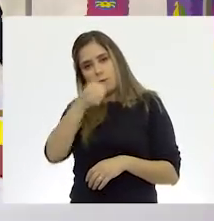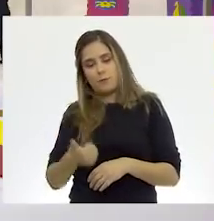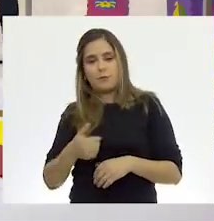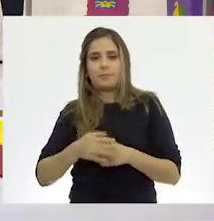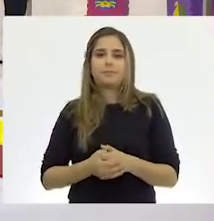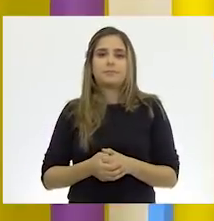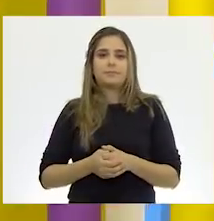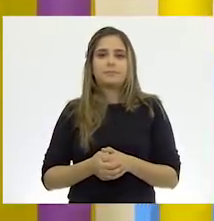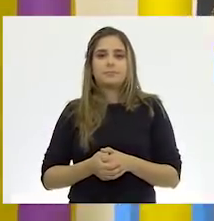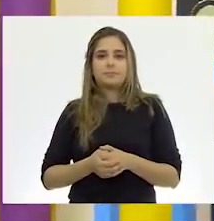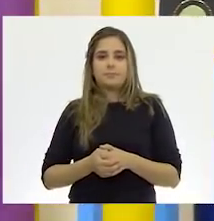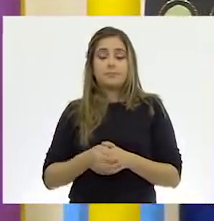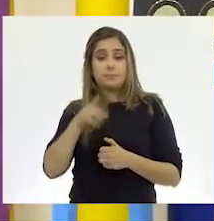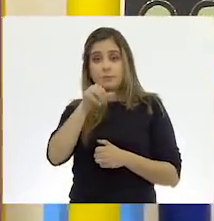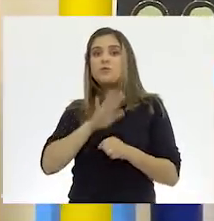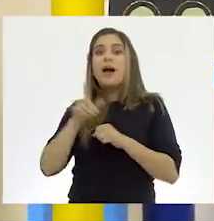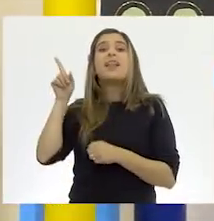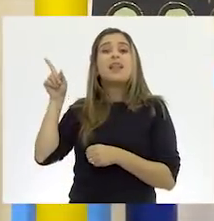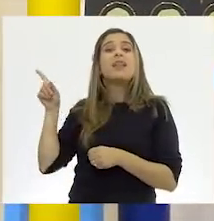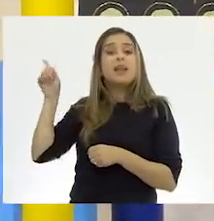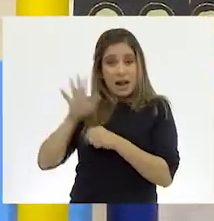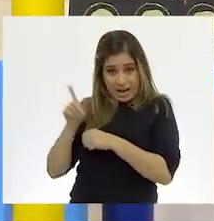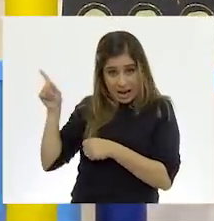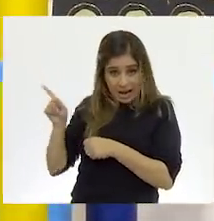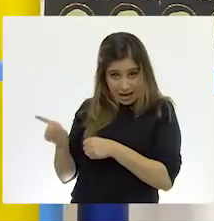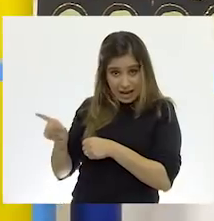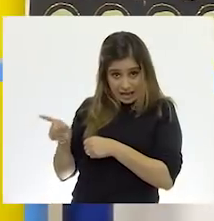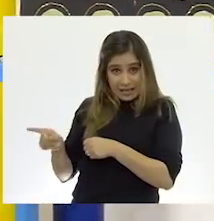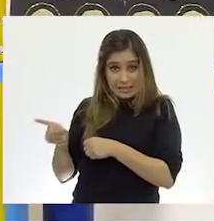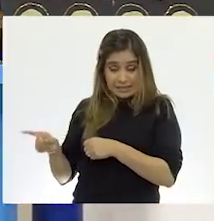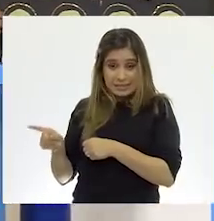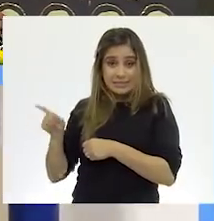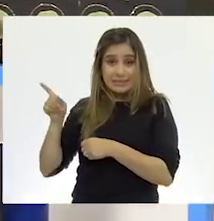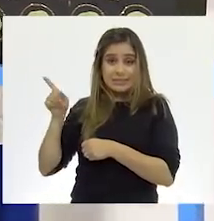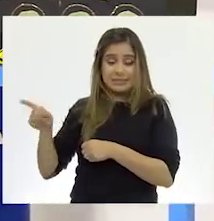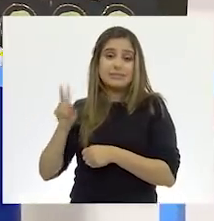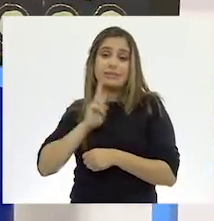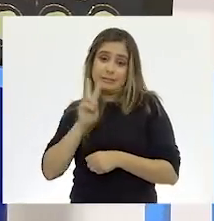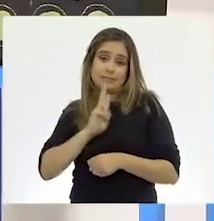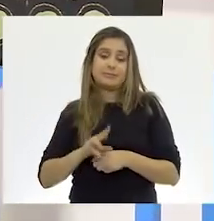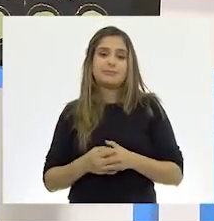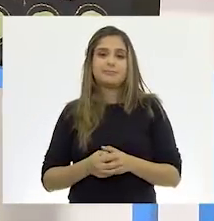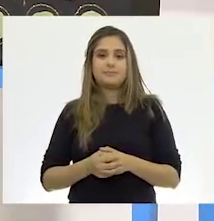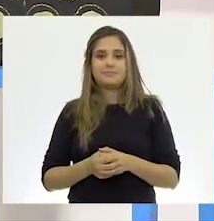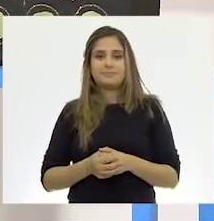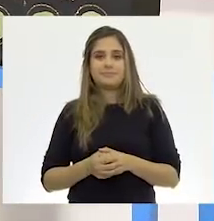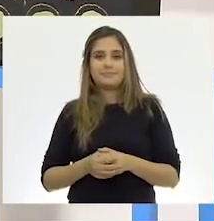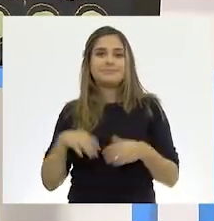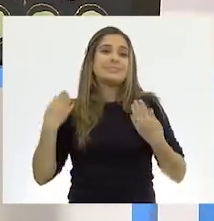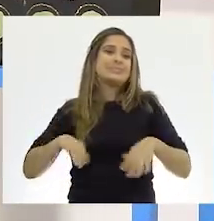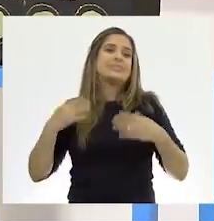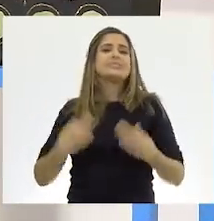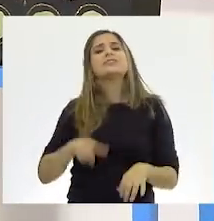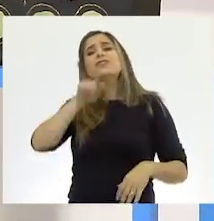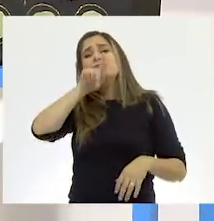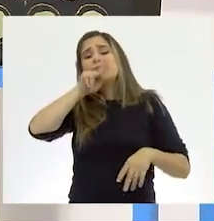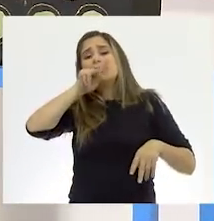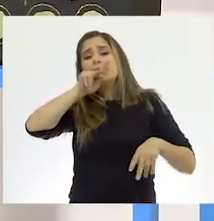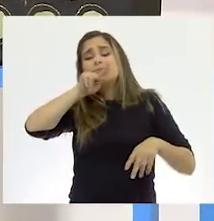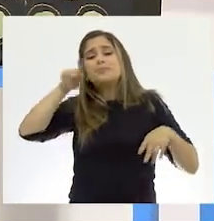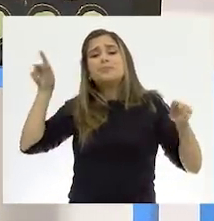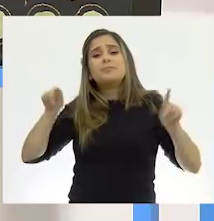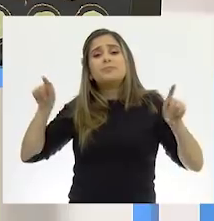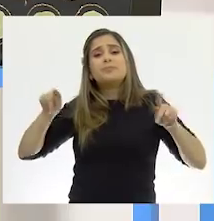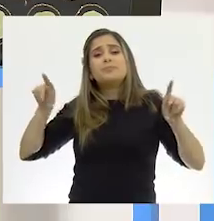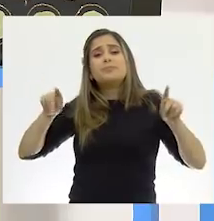dicen ustedes? ¿El de arriba? No, el de abajo. ¿El de abajo? A ver, vamos por el de abajo. ¡Ay, otra abeja! Creo que